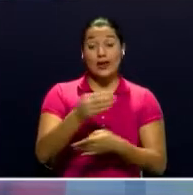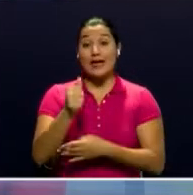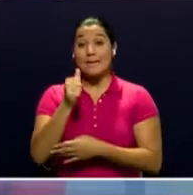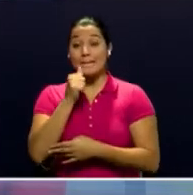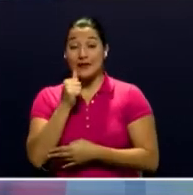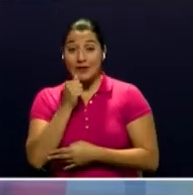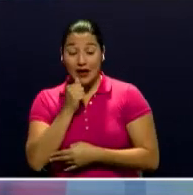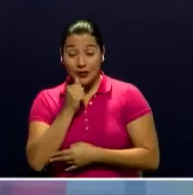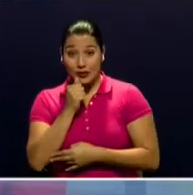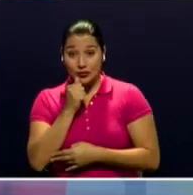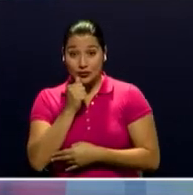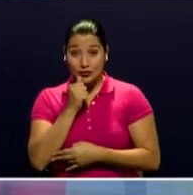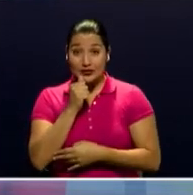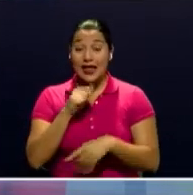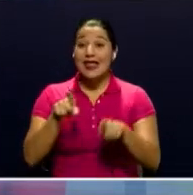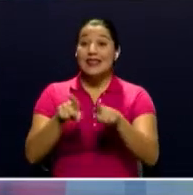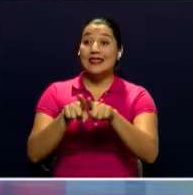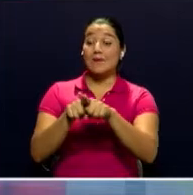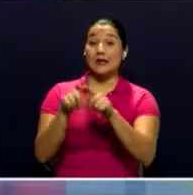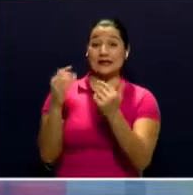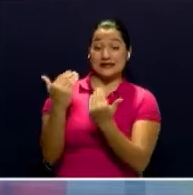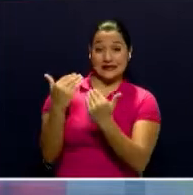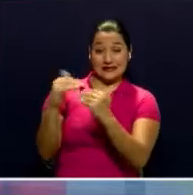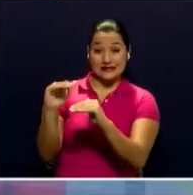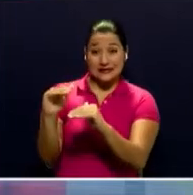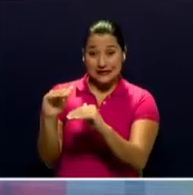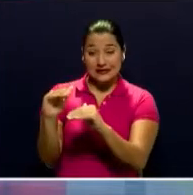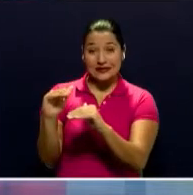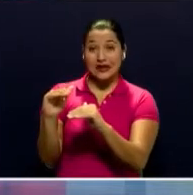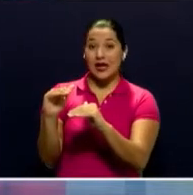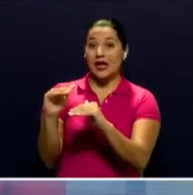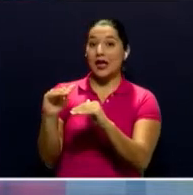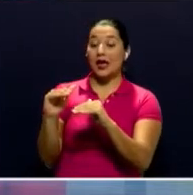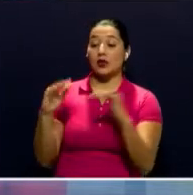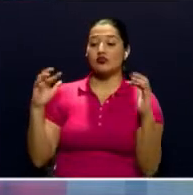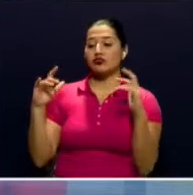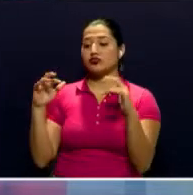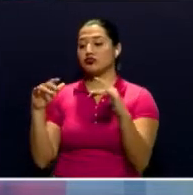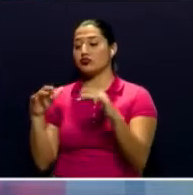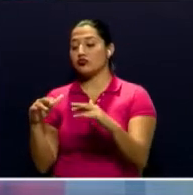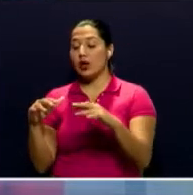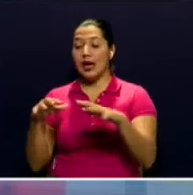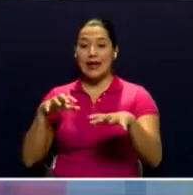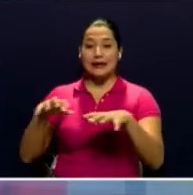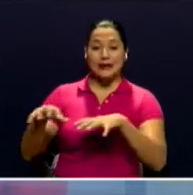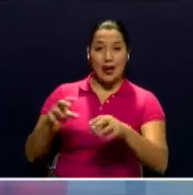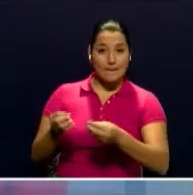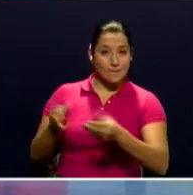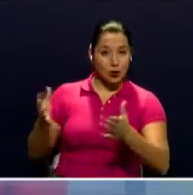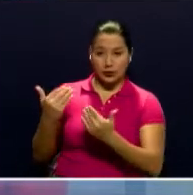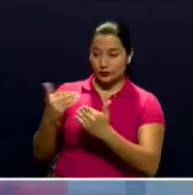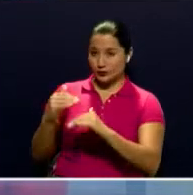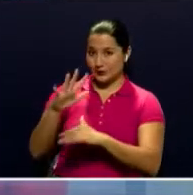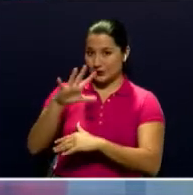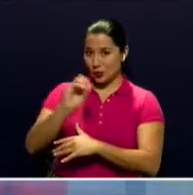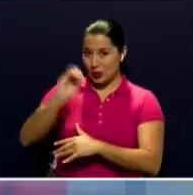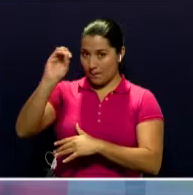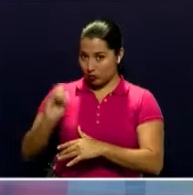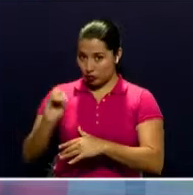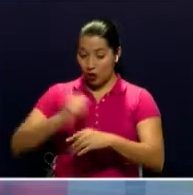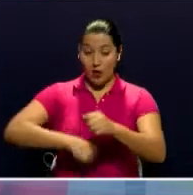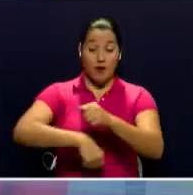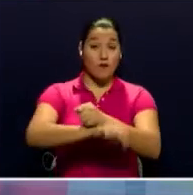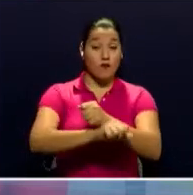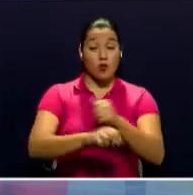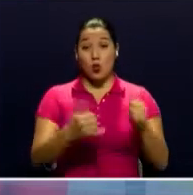privados, se limitó el aforo de espectáculos públicos al 50%, los partidos de fútbol